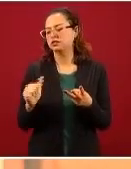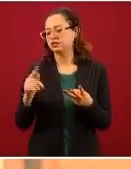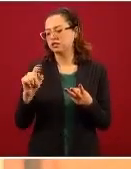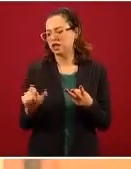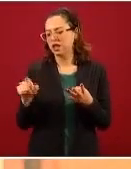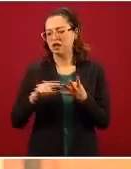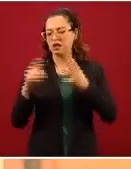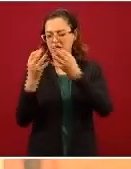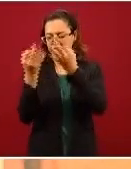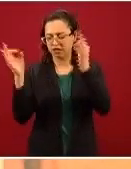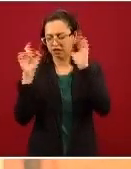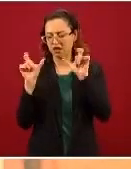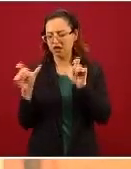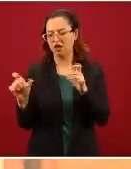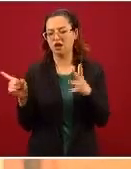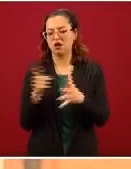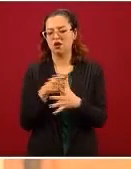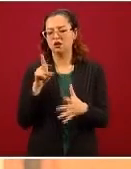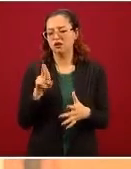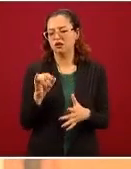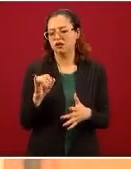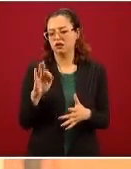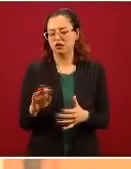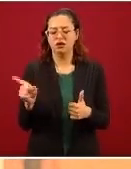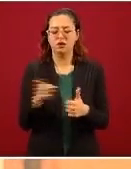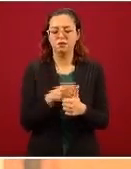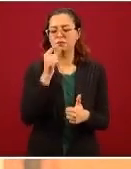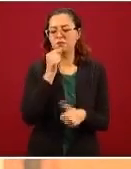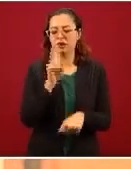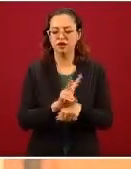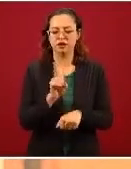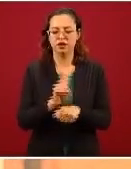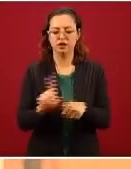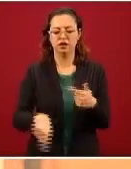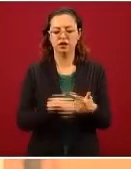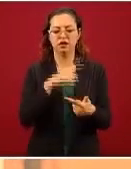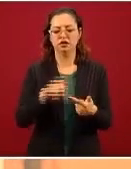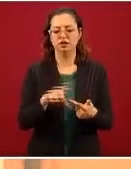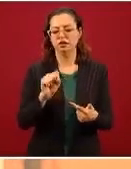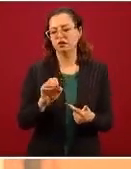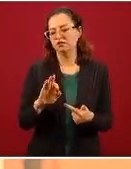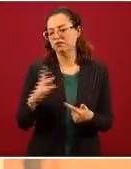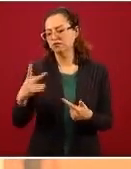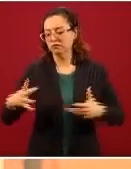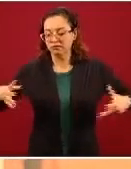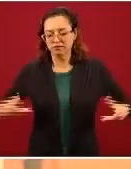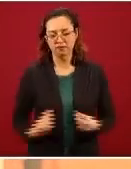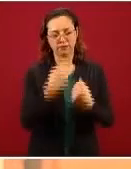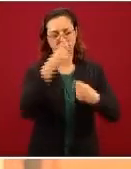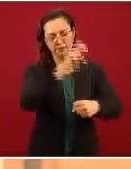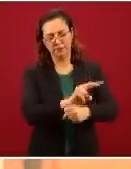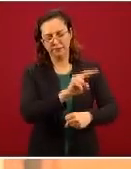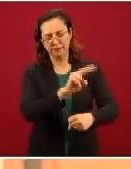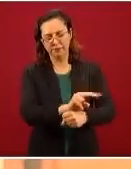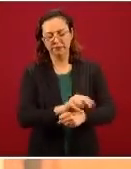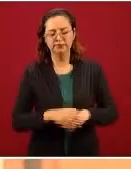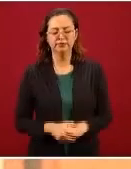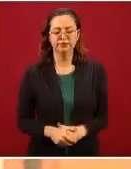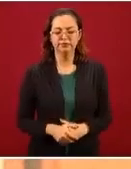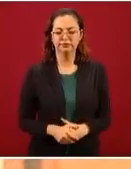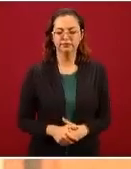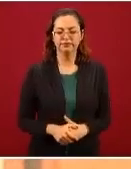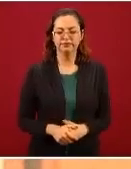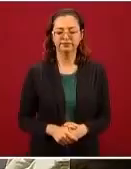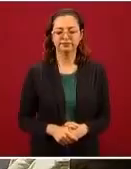la Unidad de Inteligencia Financiera, la Policía Fiscalizadora y la Secretaría de la Función Pública. Es